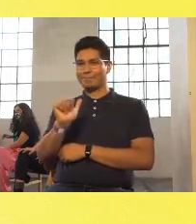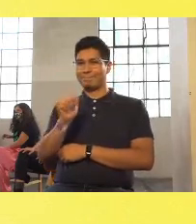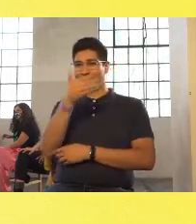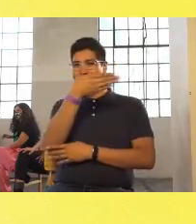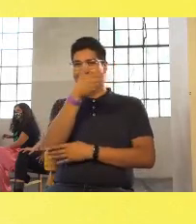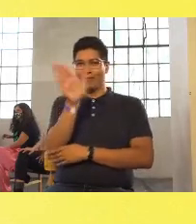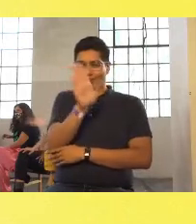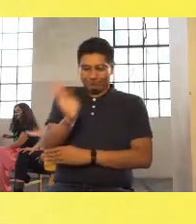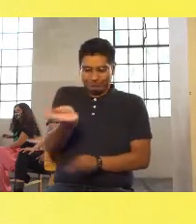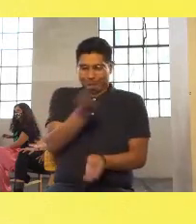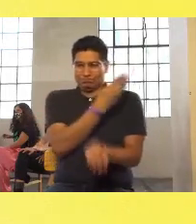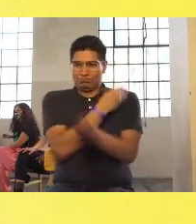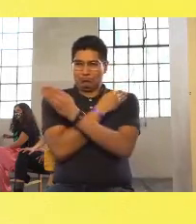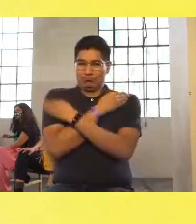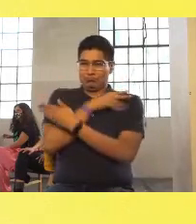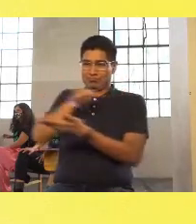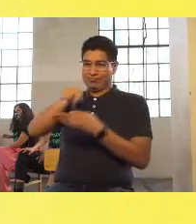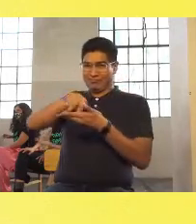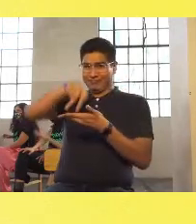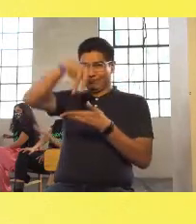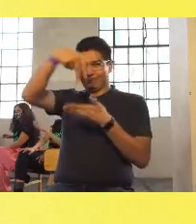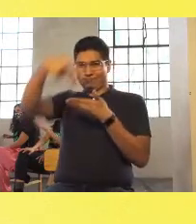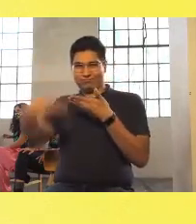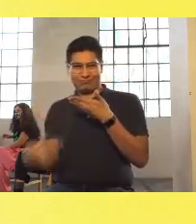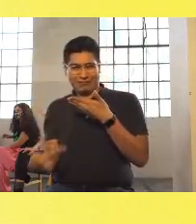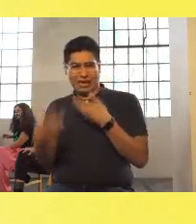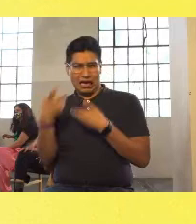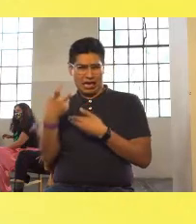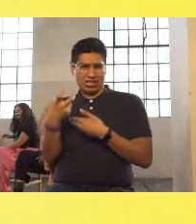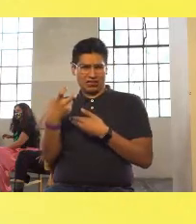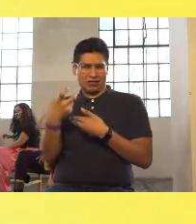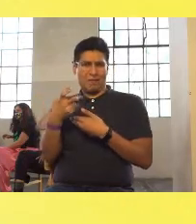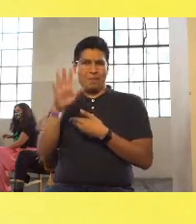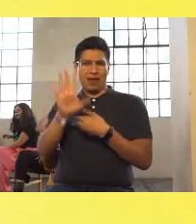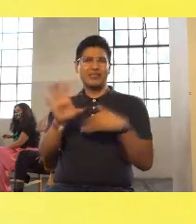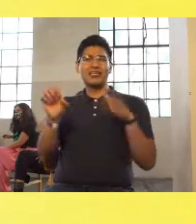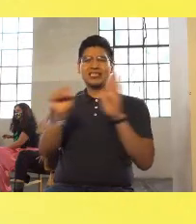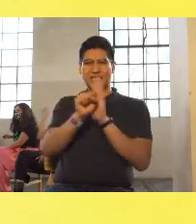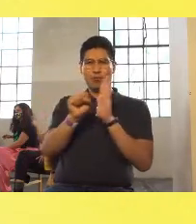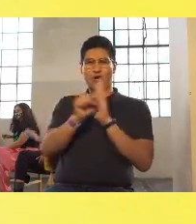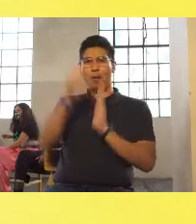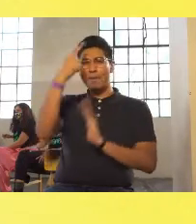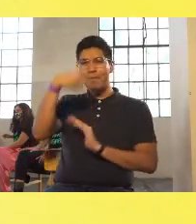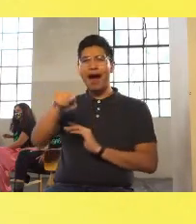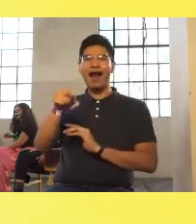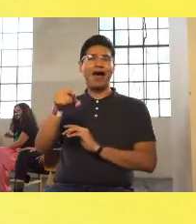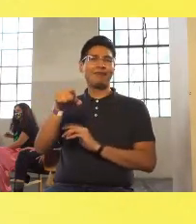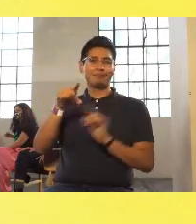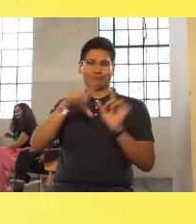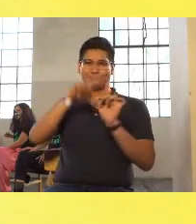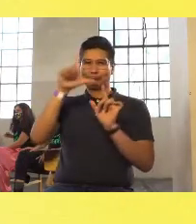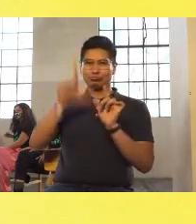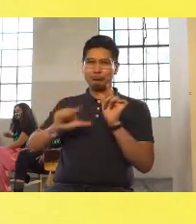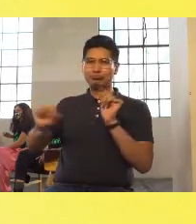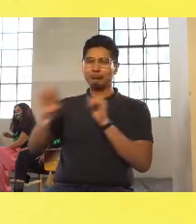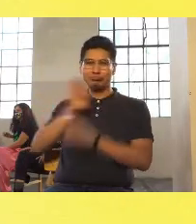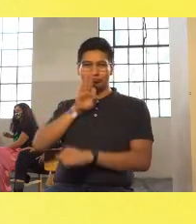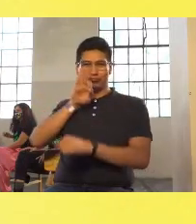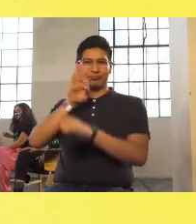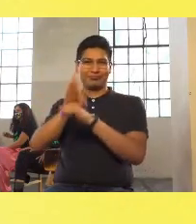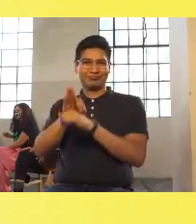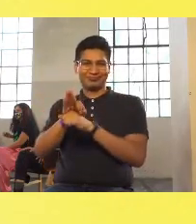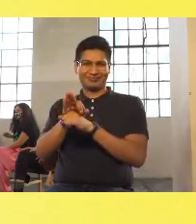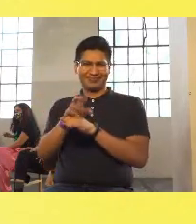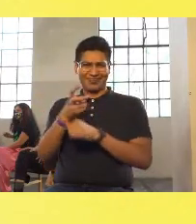se envuelve en una bandera y se avienta como un símbolo de que le está dando su vida a la patria. Yo pienso que si esa historia se